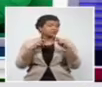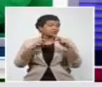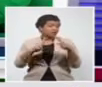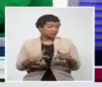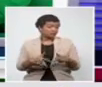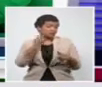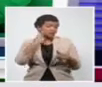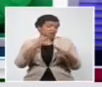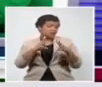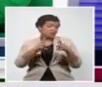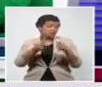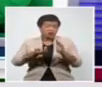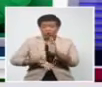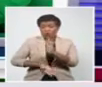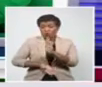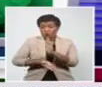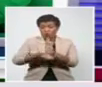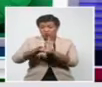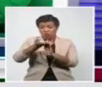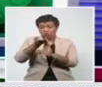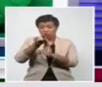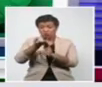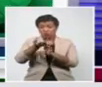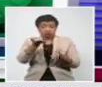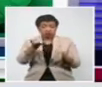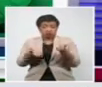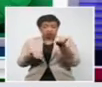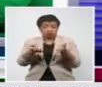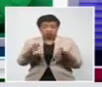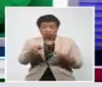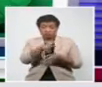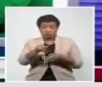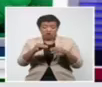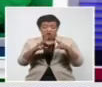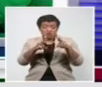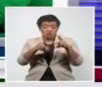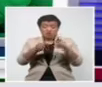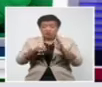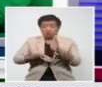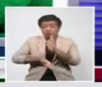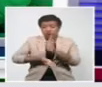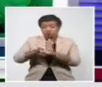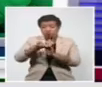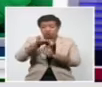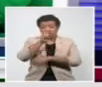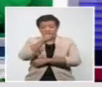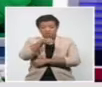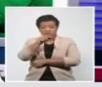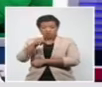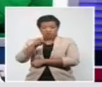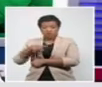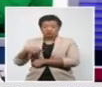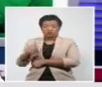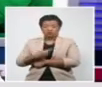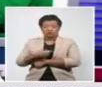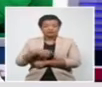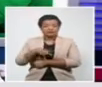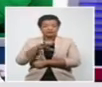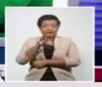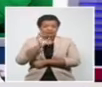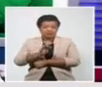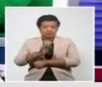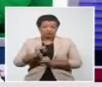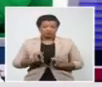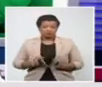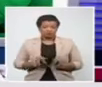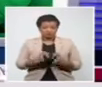elevada, en correspondencia también con el número elevado de casos que hemos estado diagnosticando.